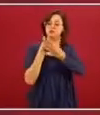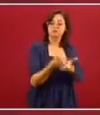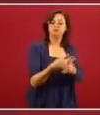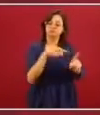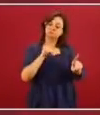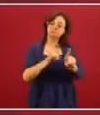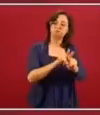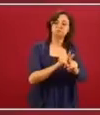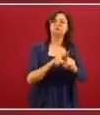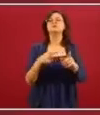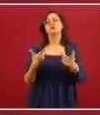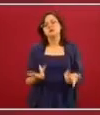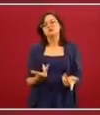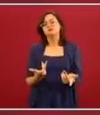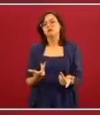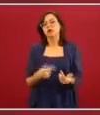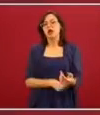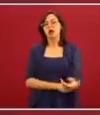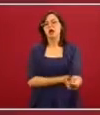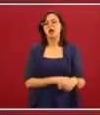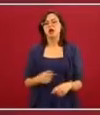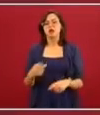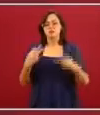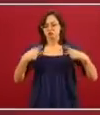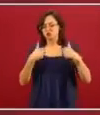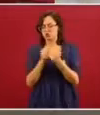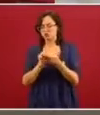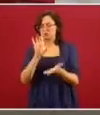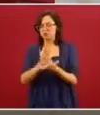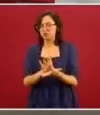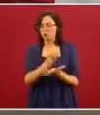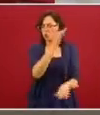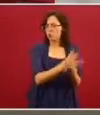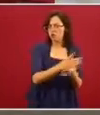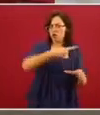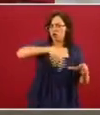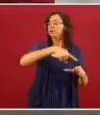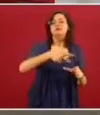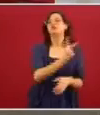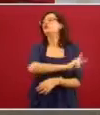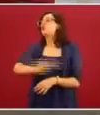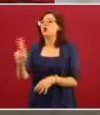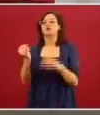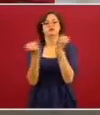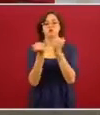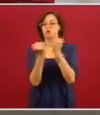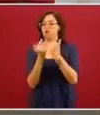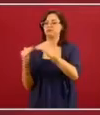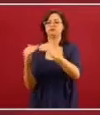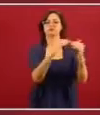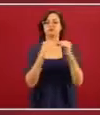y hay mecanismos simples, no son específicos para las personas con discapacidad, son las mismas recomendaciones de control de infecciones.